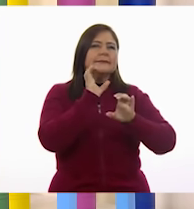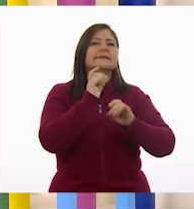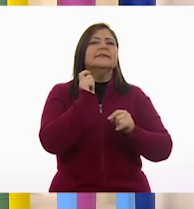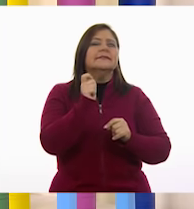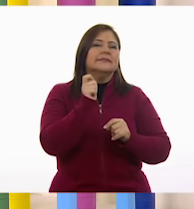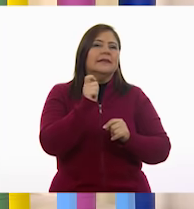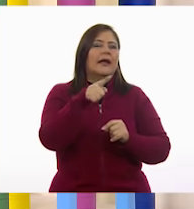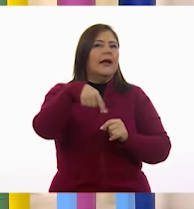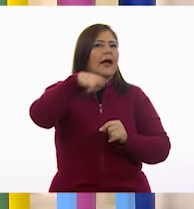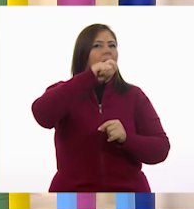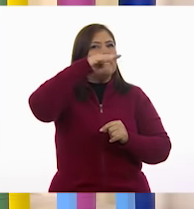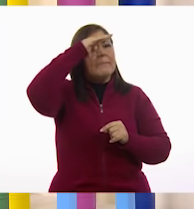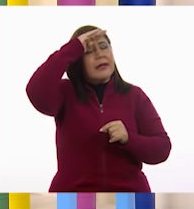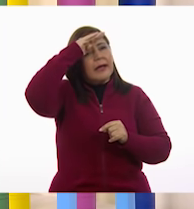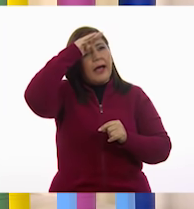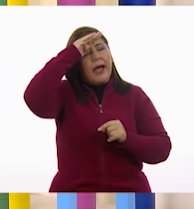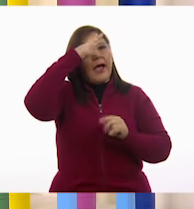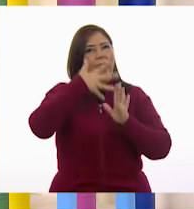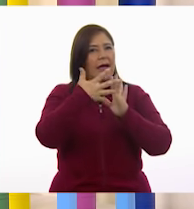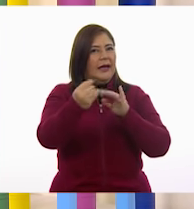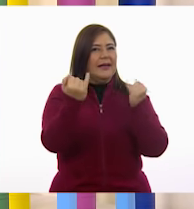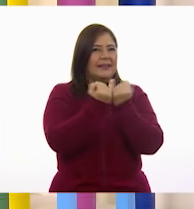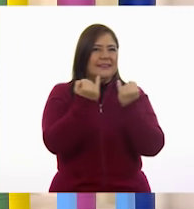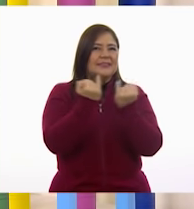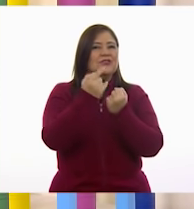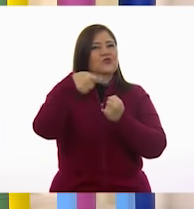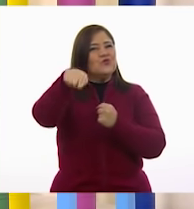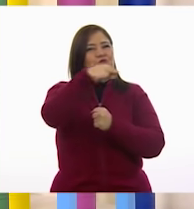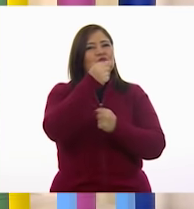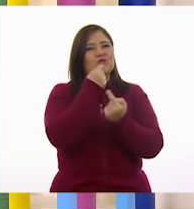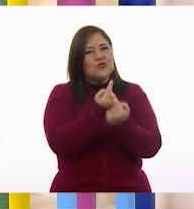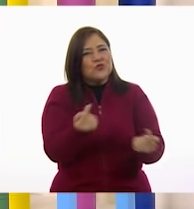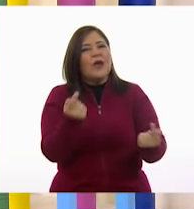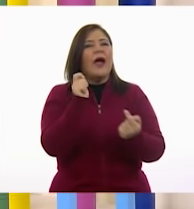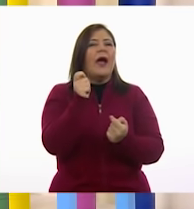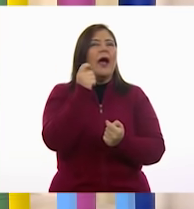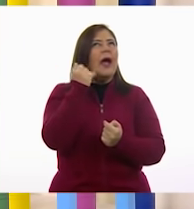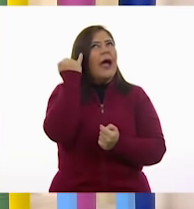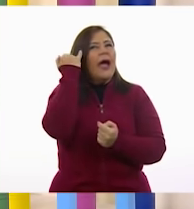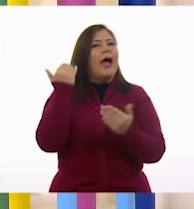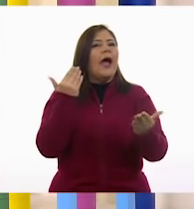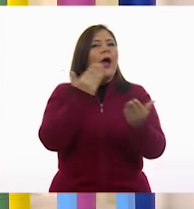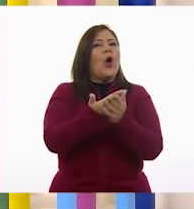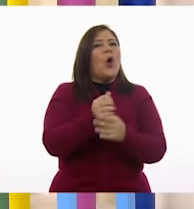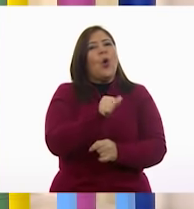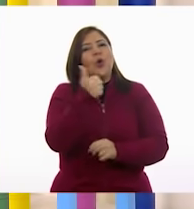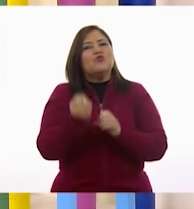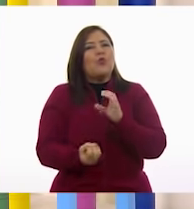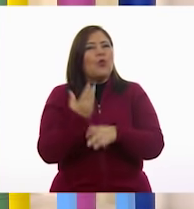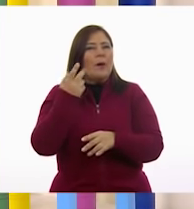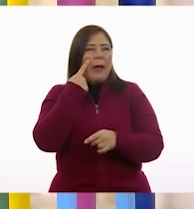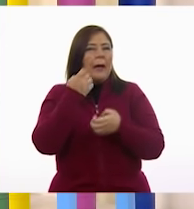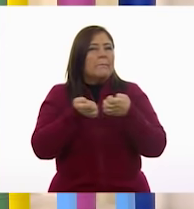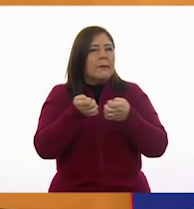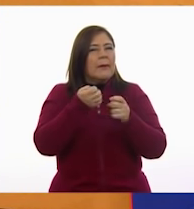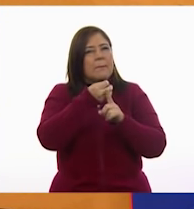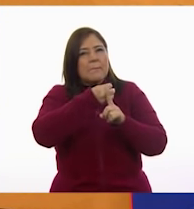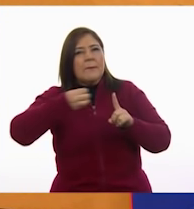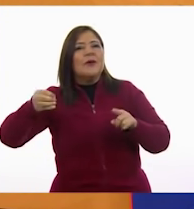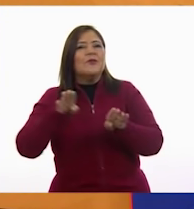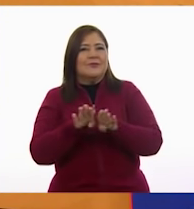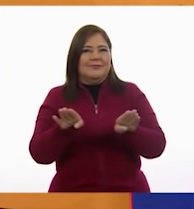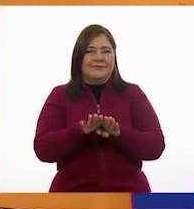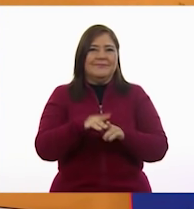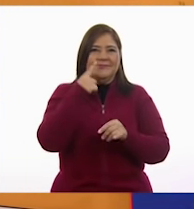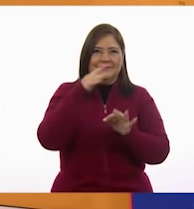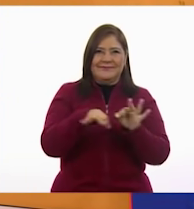ve pensando, Alexia, porque ahora te toca a ti, también les toca a los niños, proponer una nueva secuencia. Muy bien. Empezamos. ¿Listas, niños y